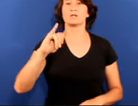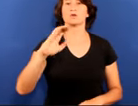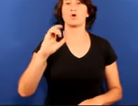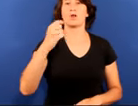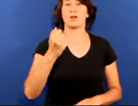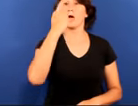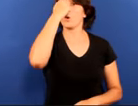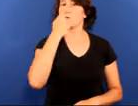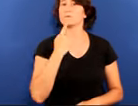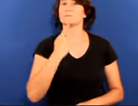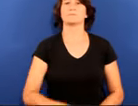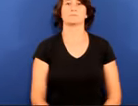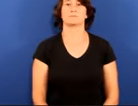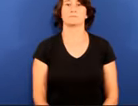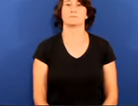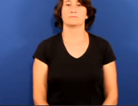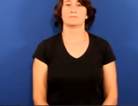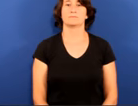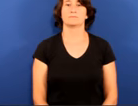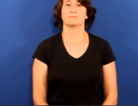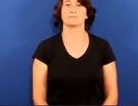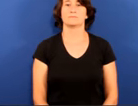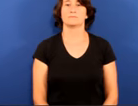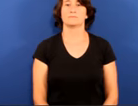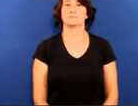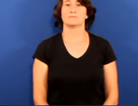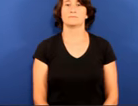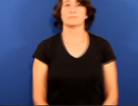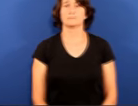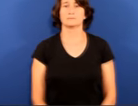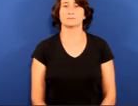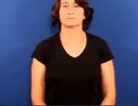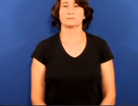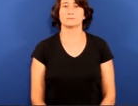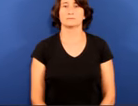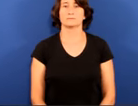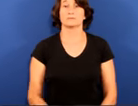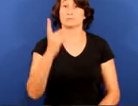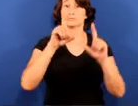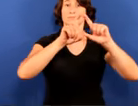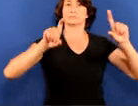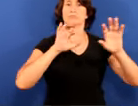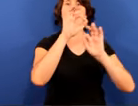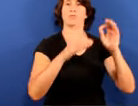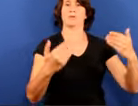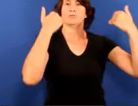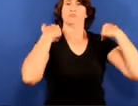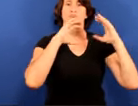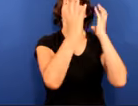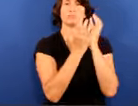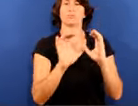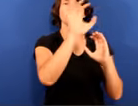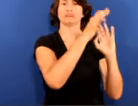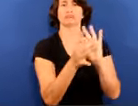las posibles consecuencias de la acción humana sobre los mismos. Urkiola es una de las zonas que se están estudiando en el